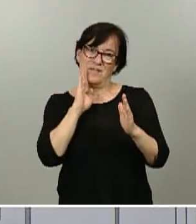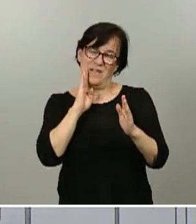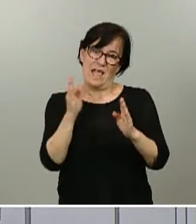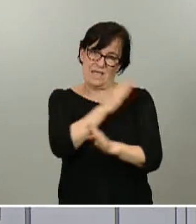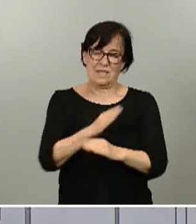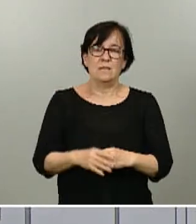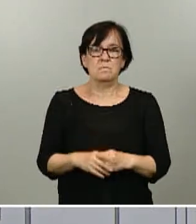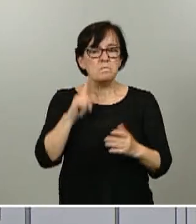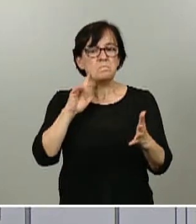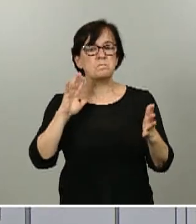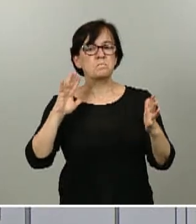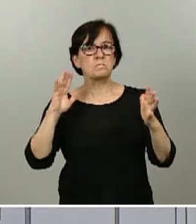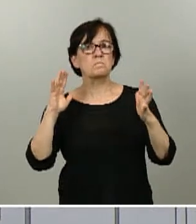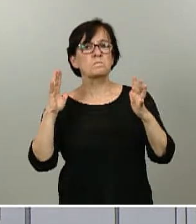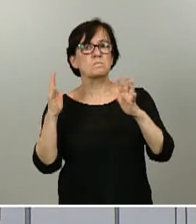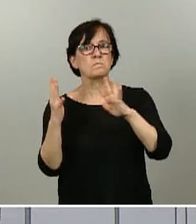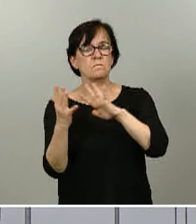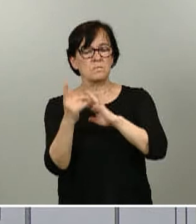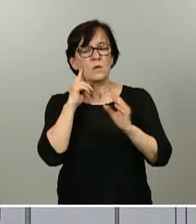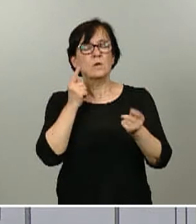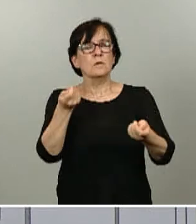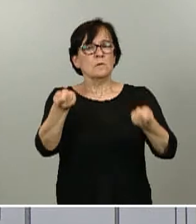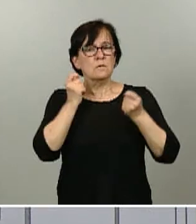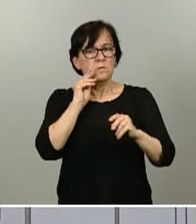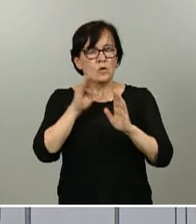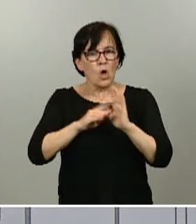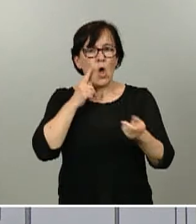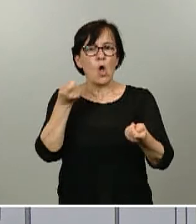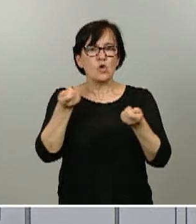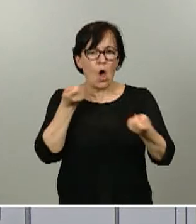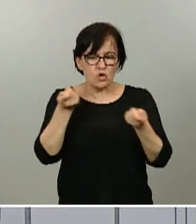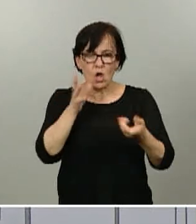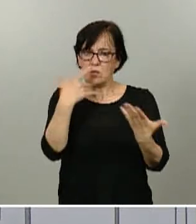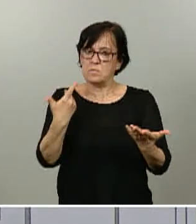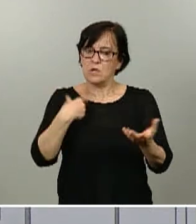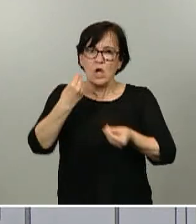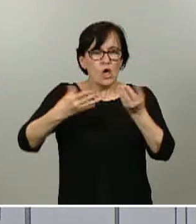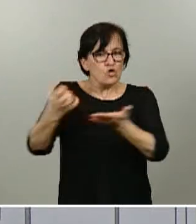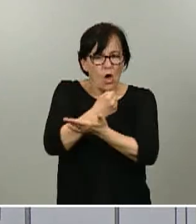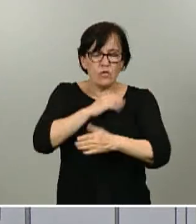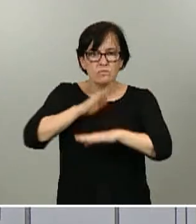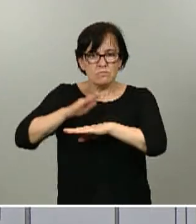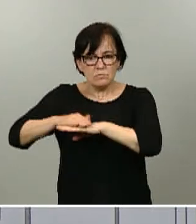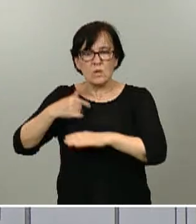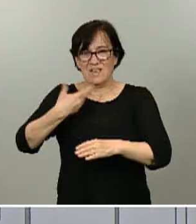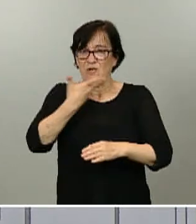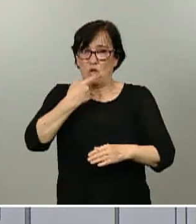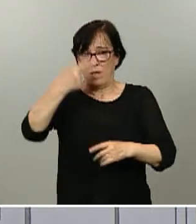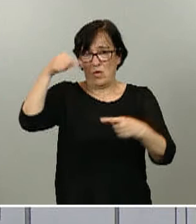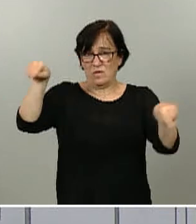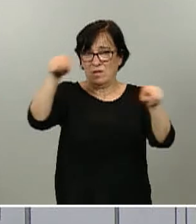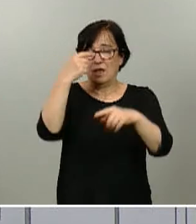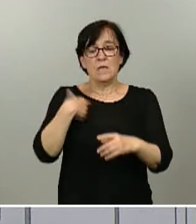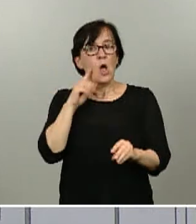evolución que, si mantenemos las medidas de precaución, las medidas de control de la transmisión que estamos aplicando todos, que todos conocemos, y tenemos cuidado en